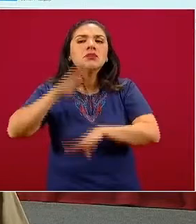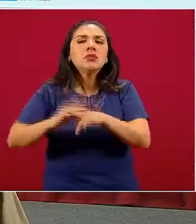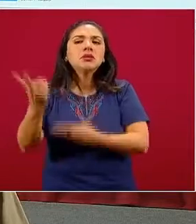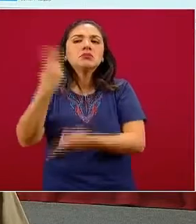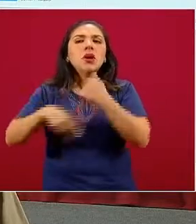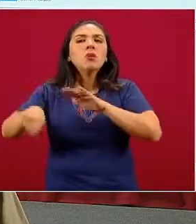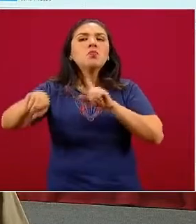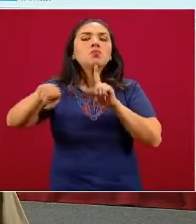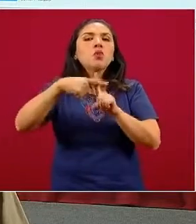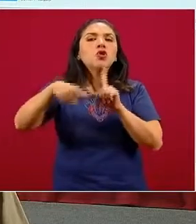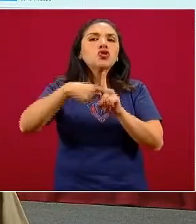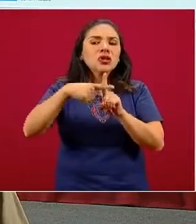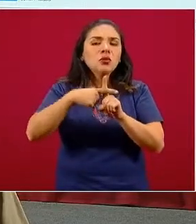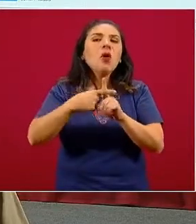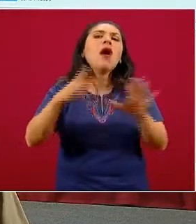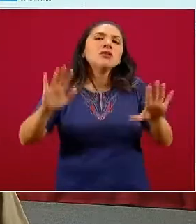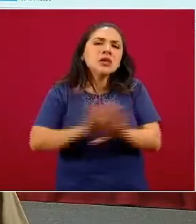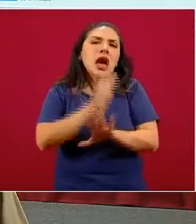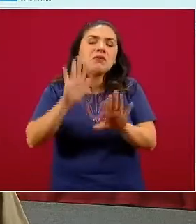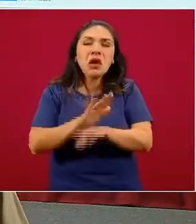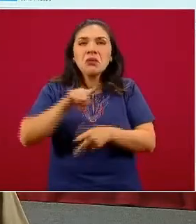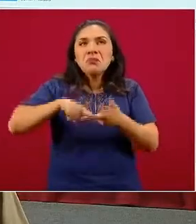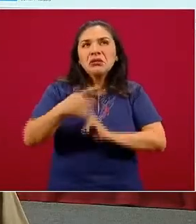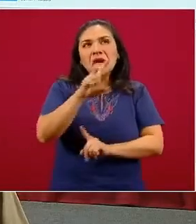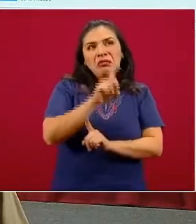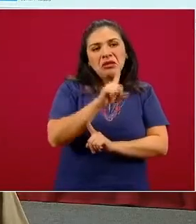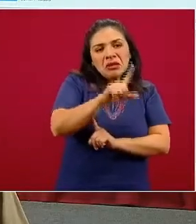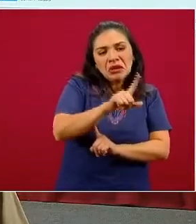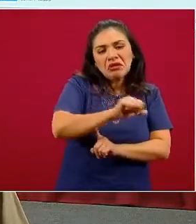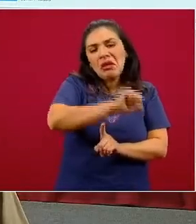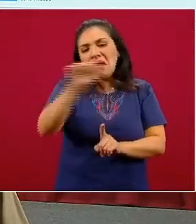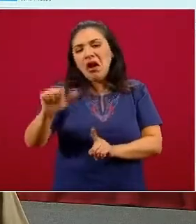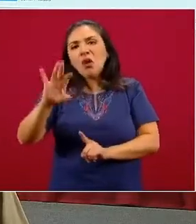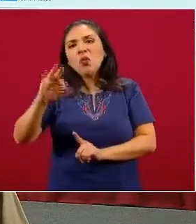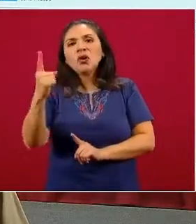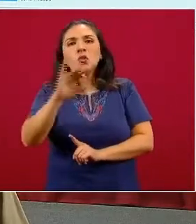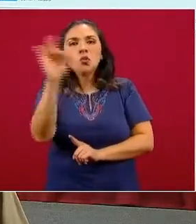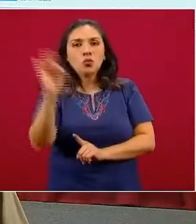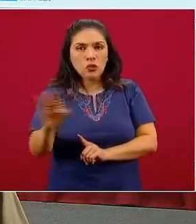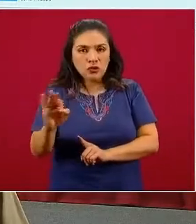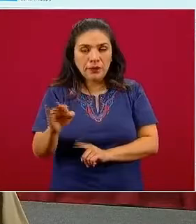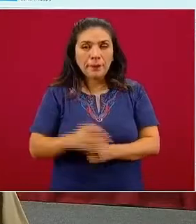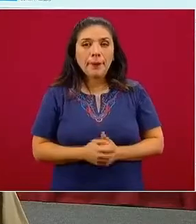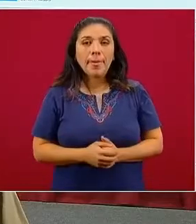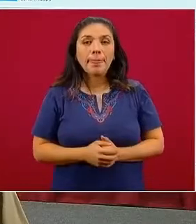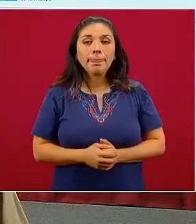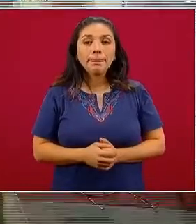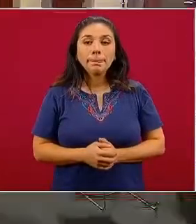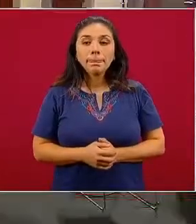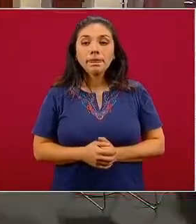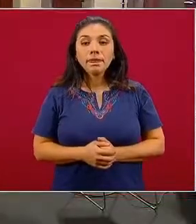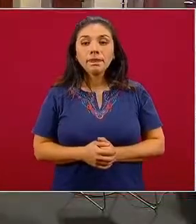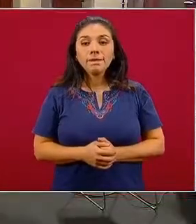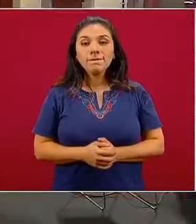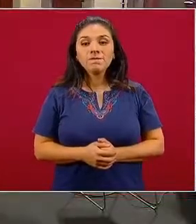de positividad, variando desde 37 hasta 41%. La siguiente, por